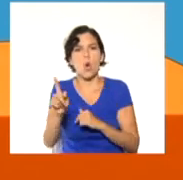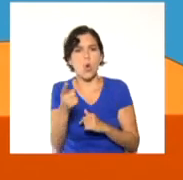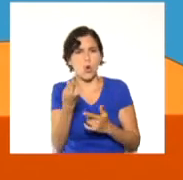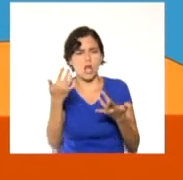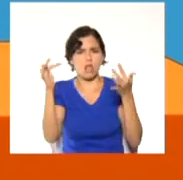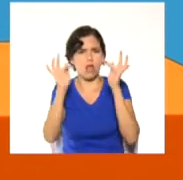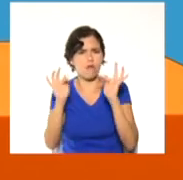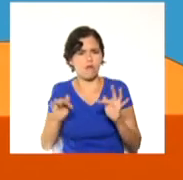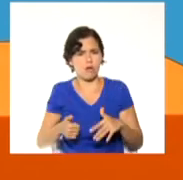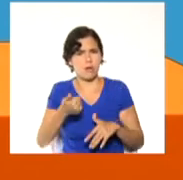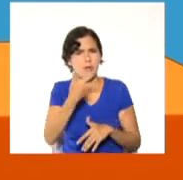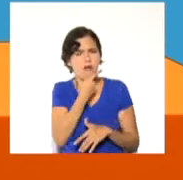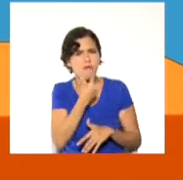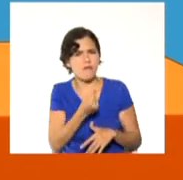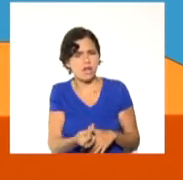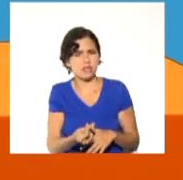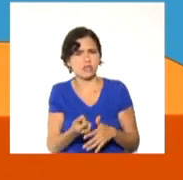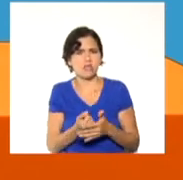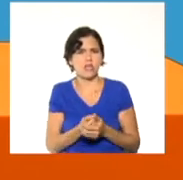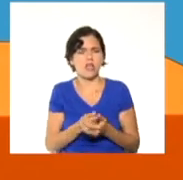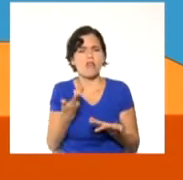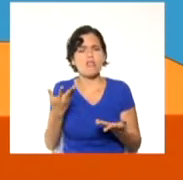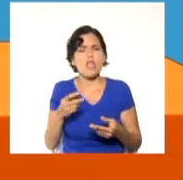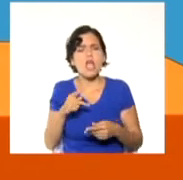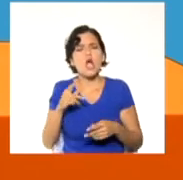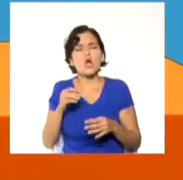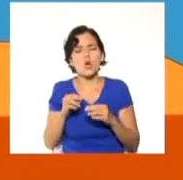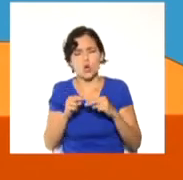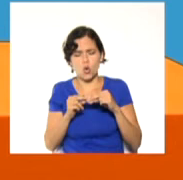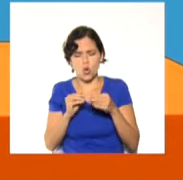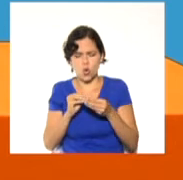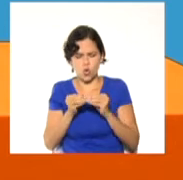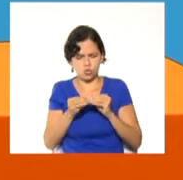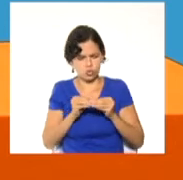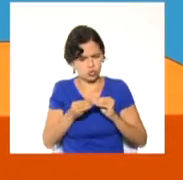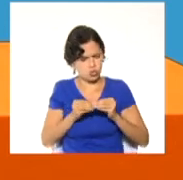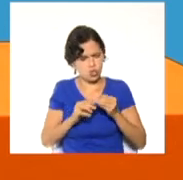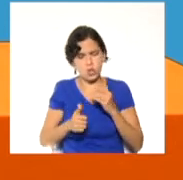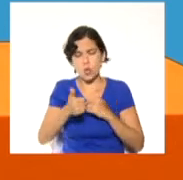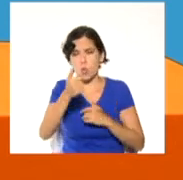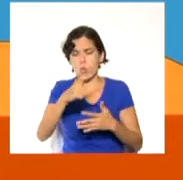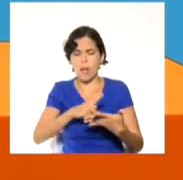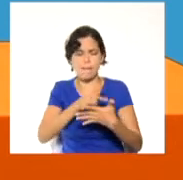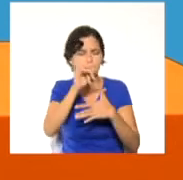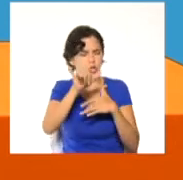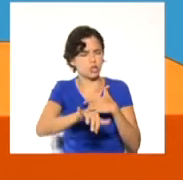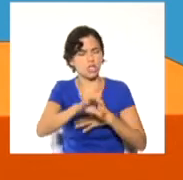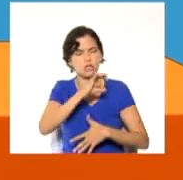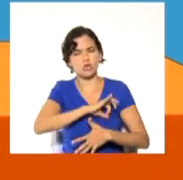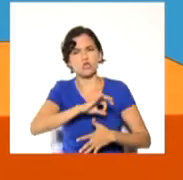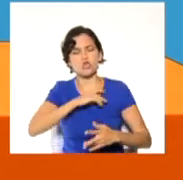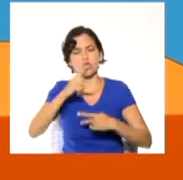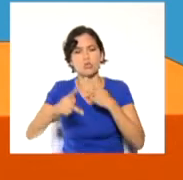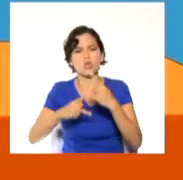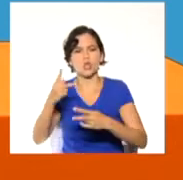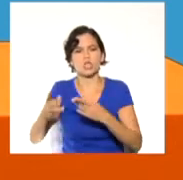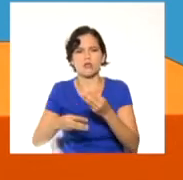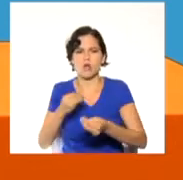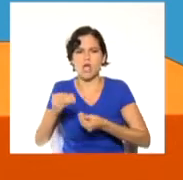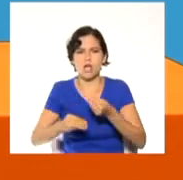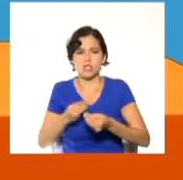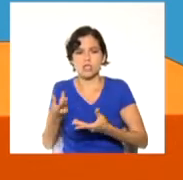más factibles o más sólidas de construir un buen proyecto socioproductivo es realizando un